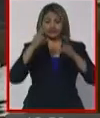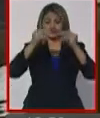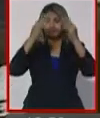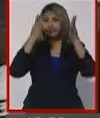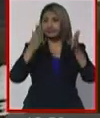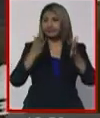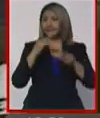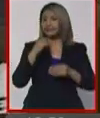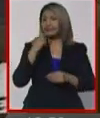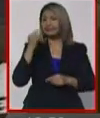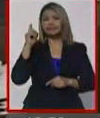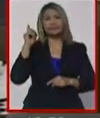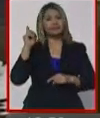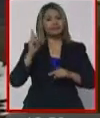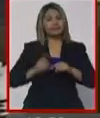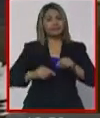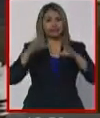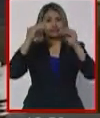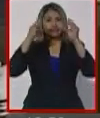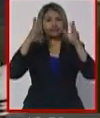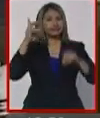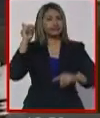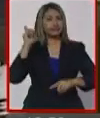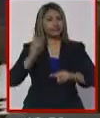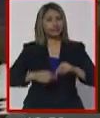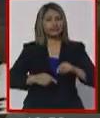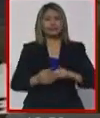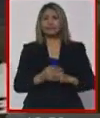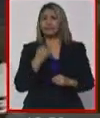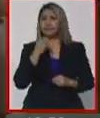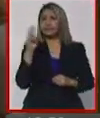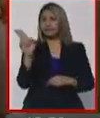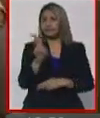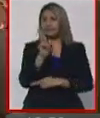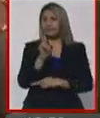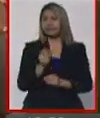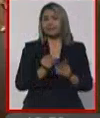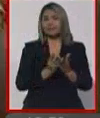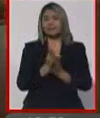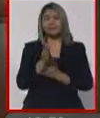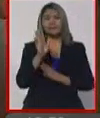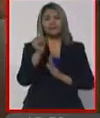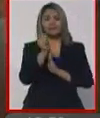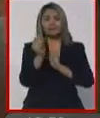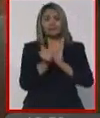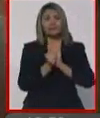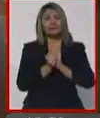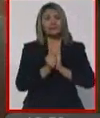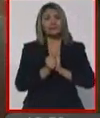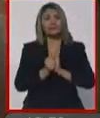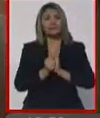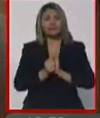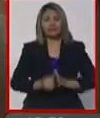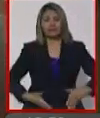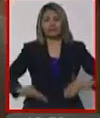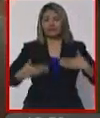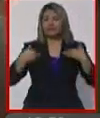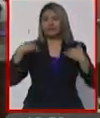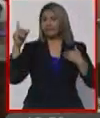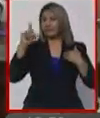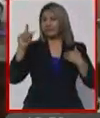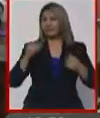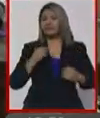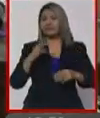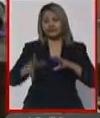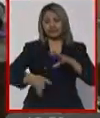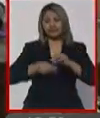docente no debería ser docente, no debería ser catedrático de la universidad. Mediante su asesor jurídico, el Centro de Residentes Paceños informó